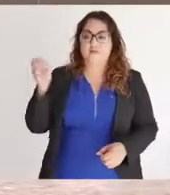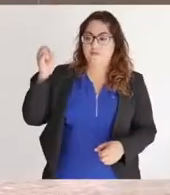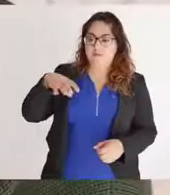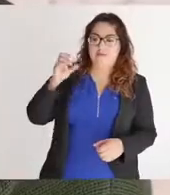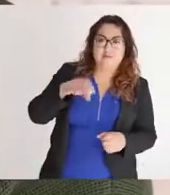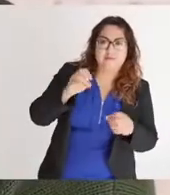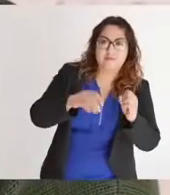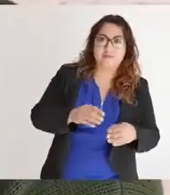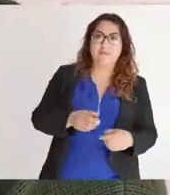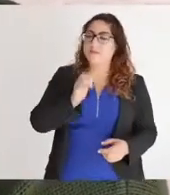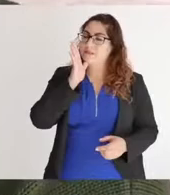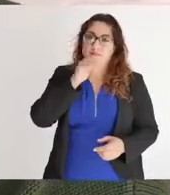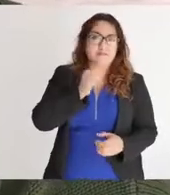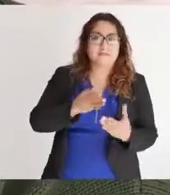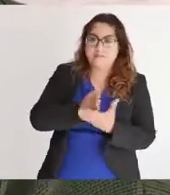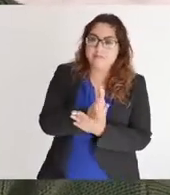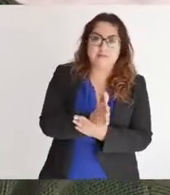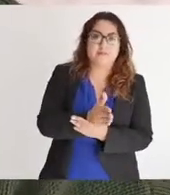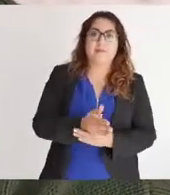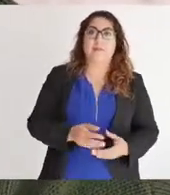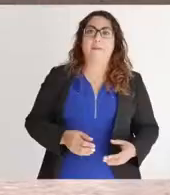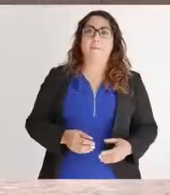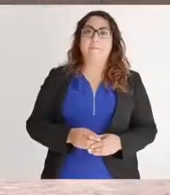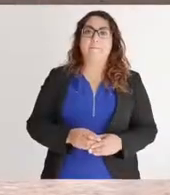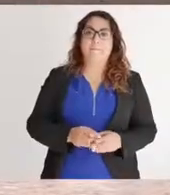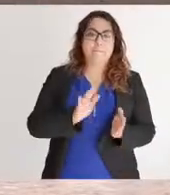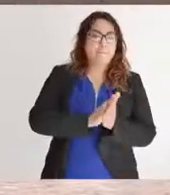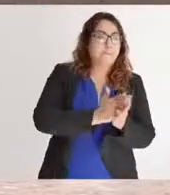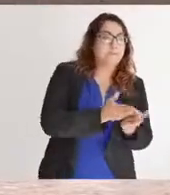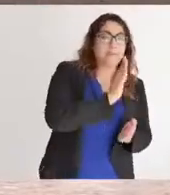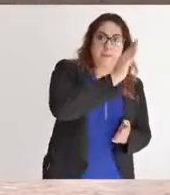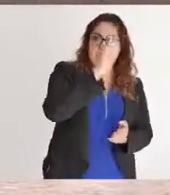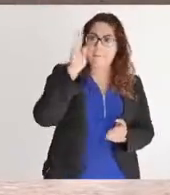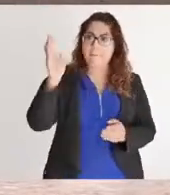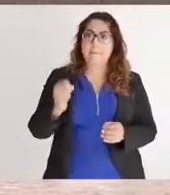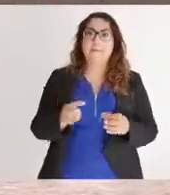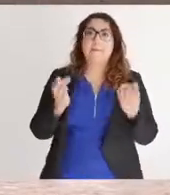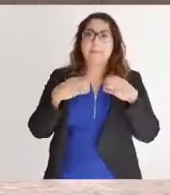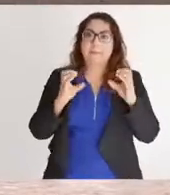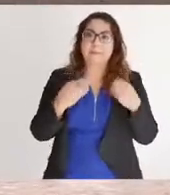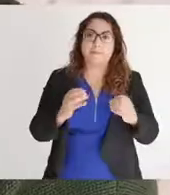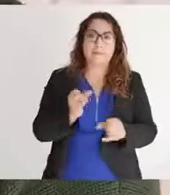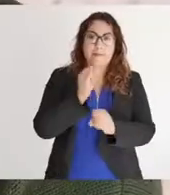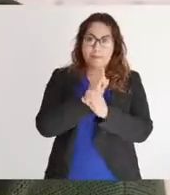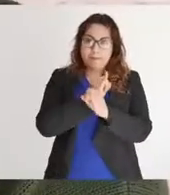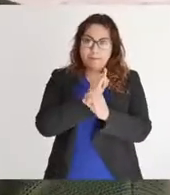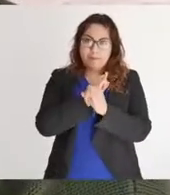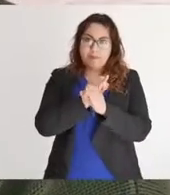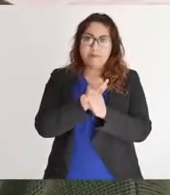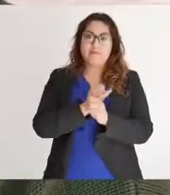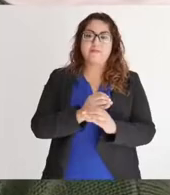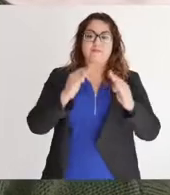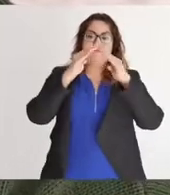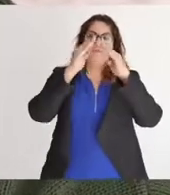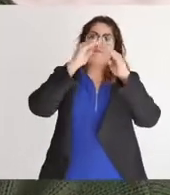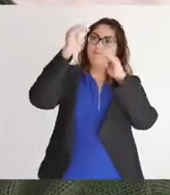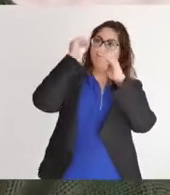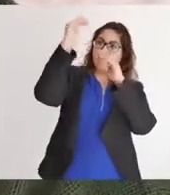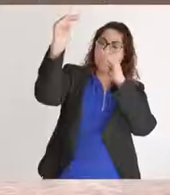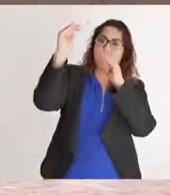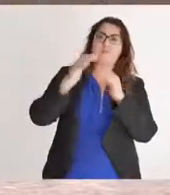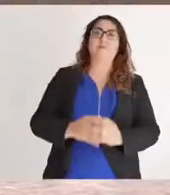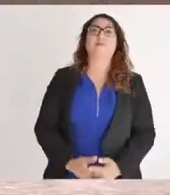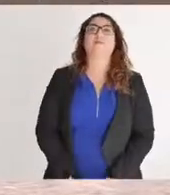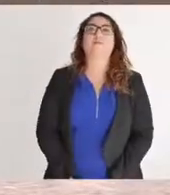carretera, porque cuando llueve no se puede pasar. Una biblioteca con computadoras y